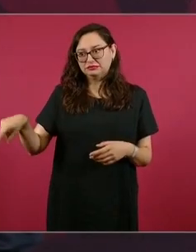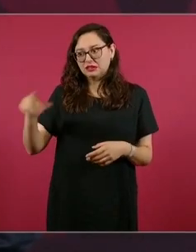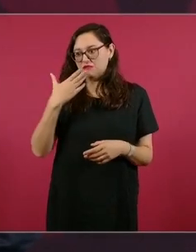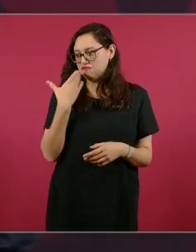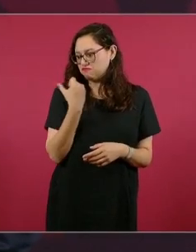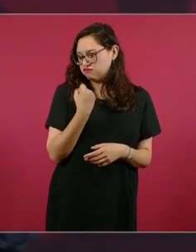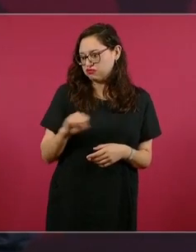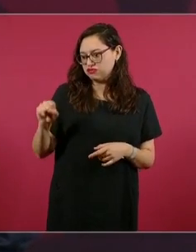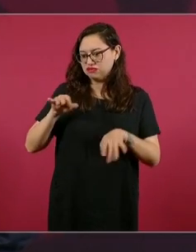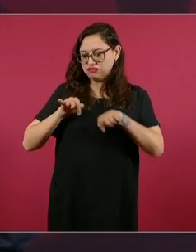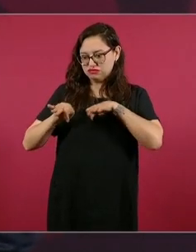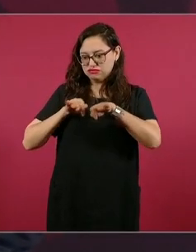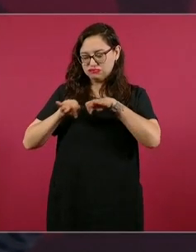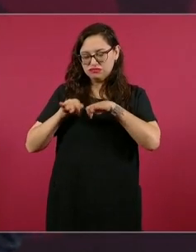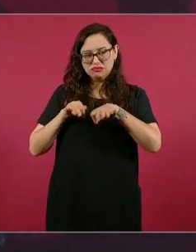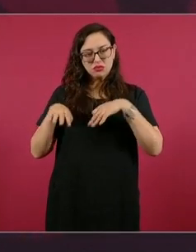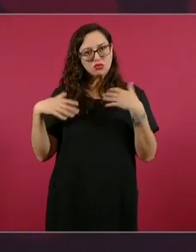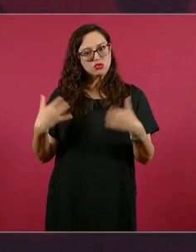Maya.